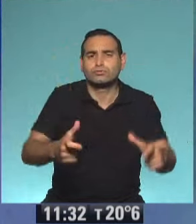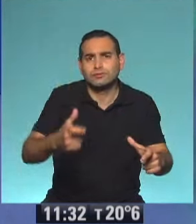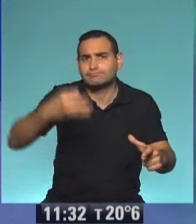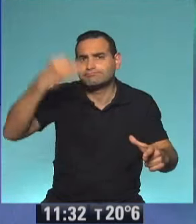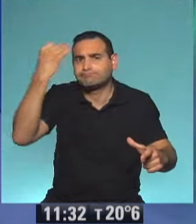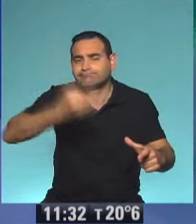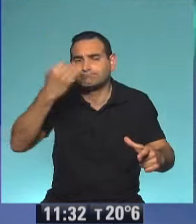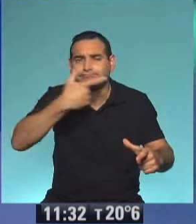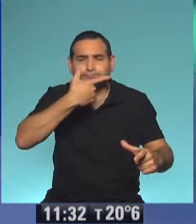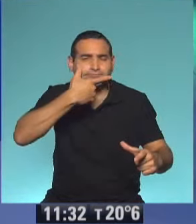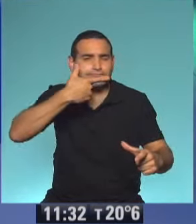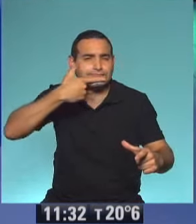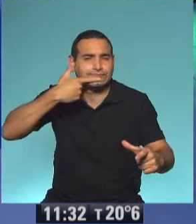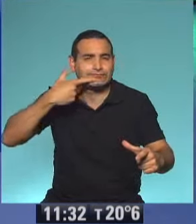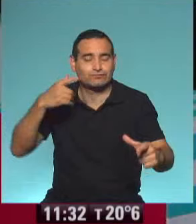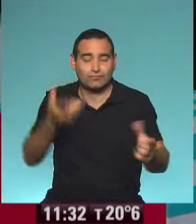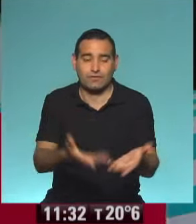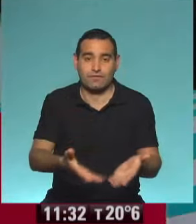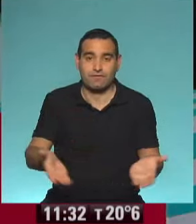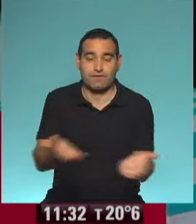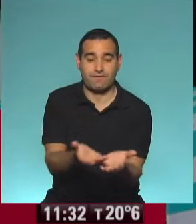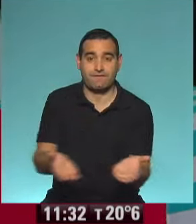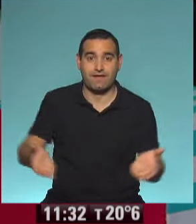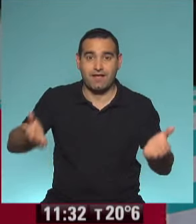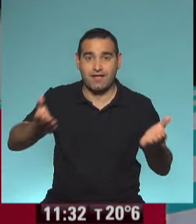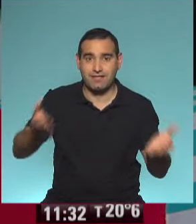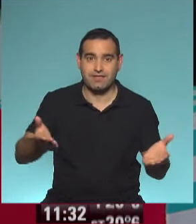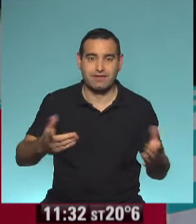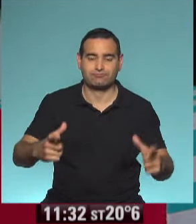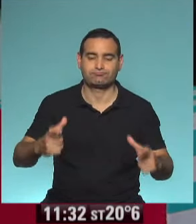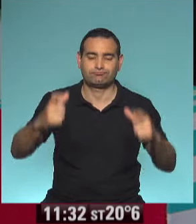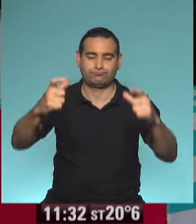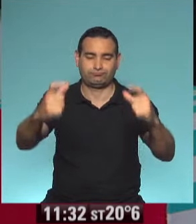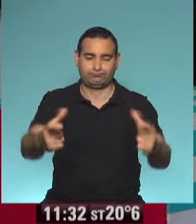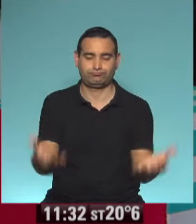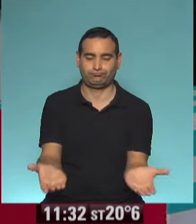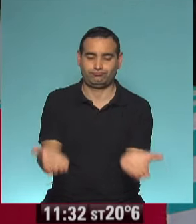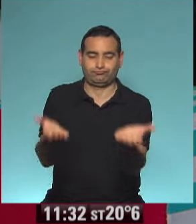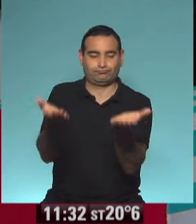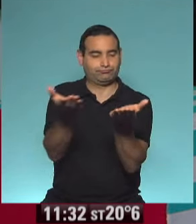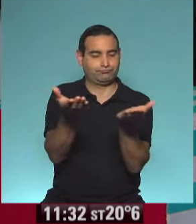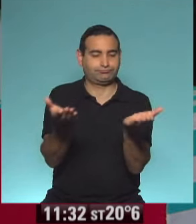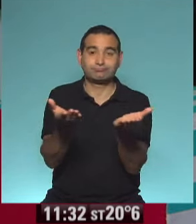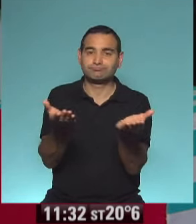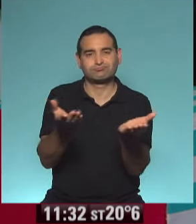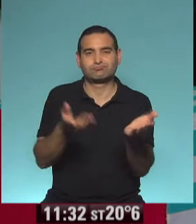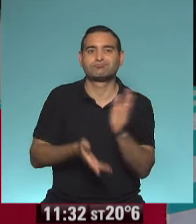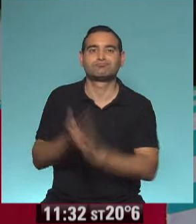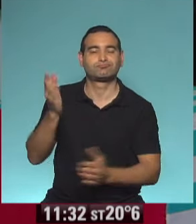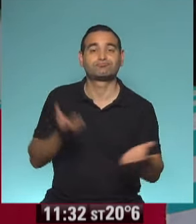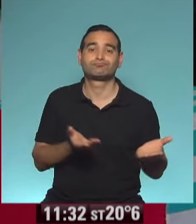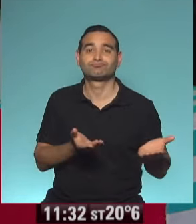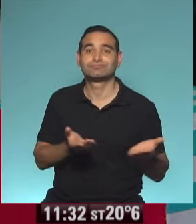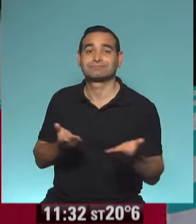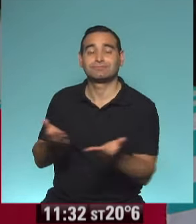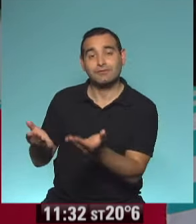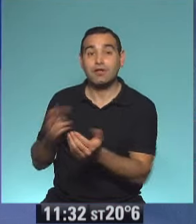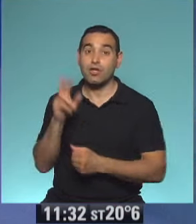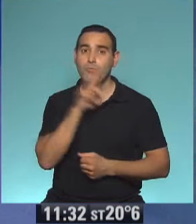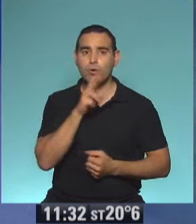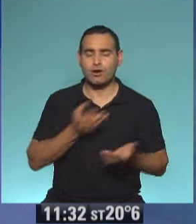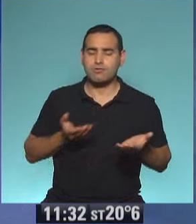impresionante, sobre todo instalado en la bandeja de fina losa que levantó entre sus manos, disponiéndose a salir. Con ella caminó